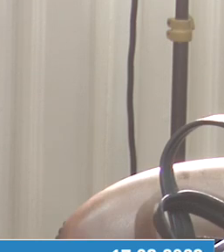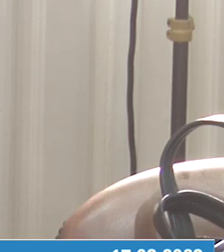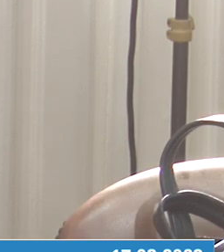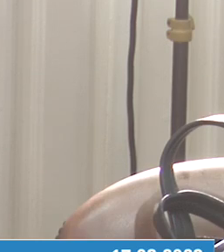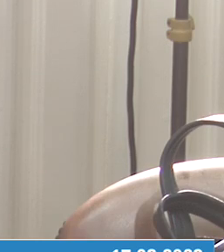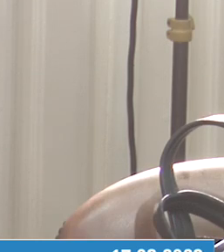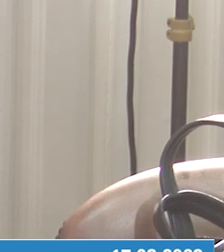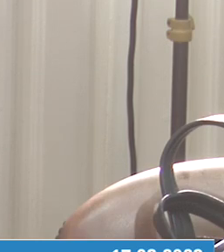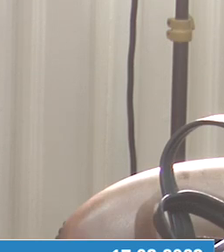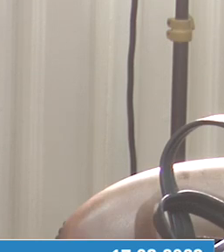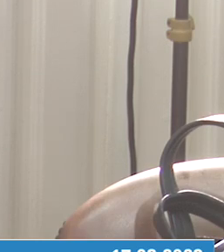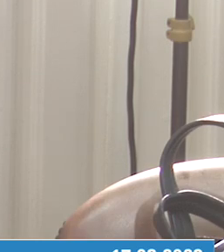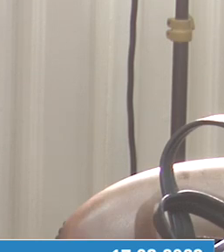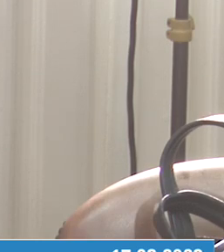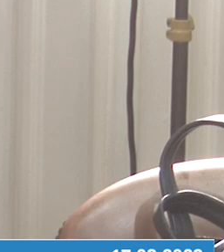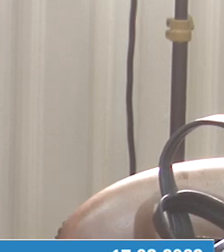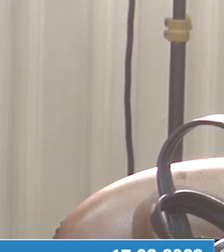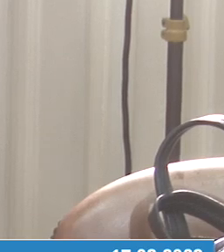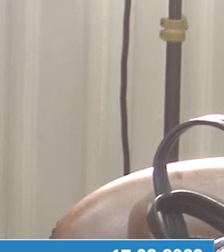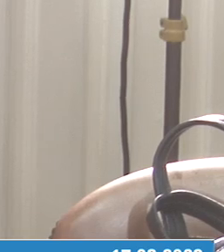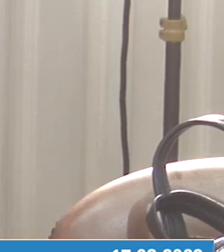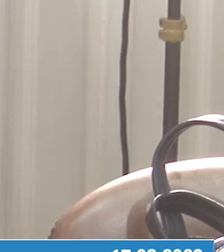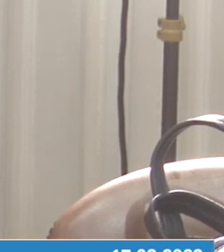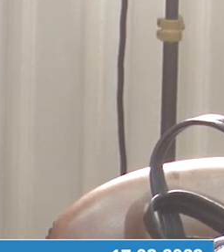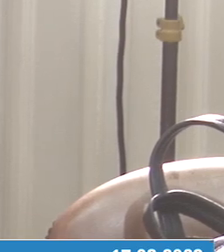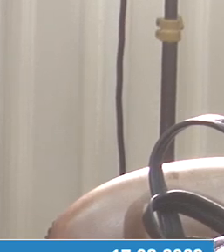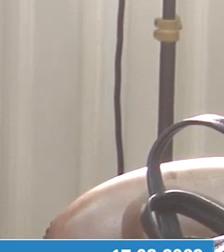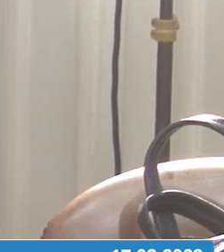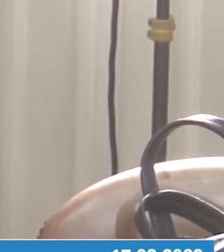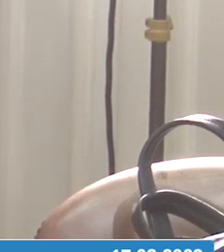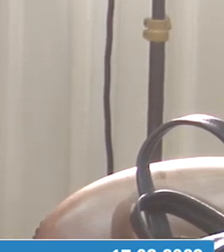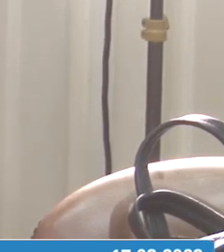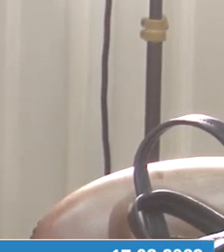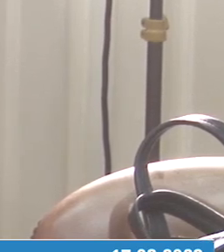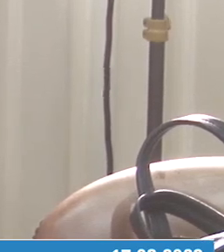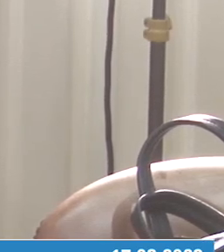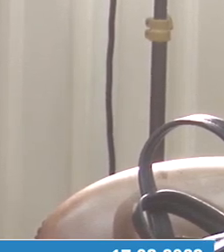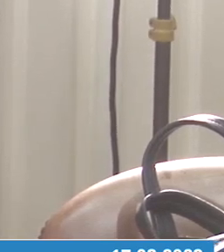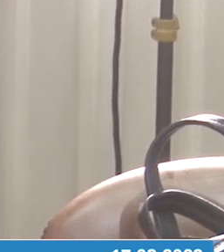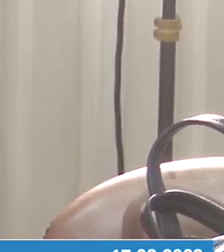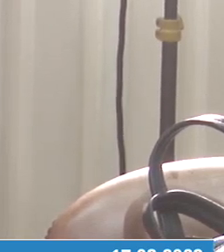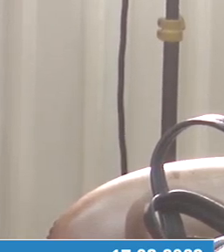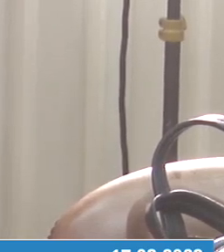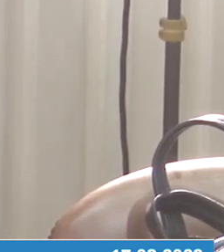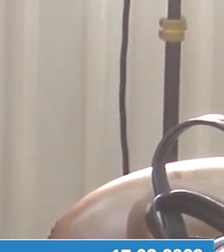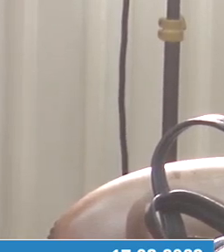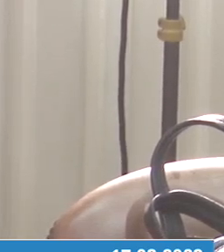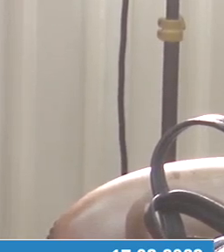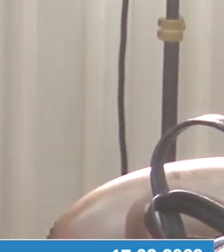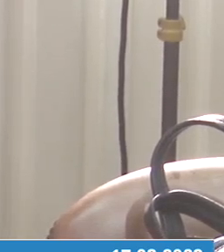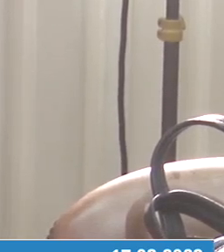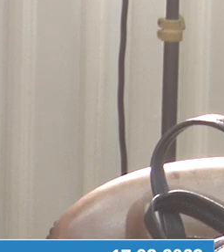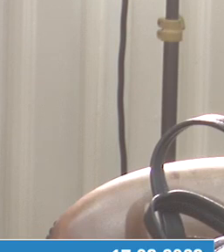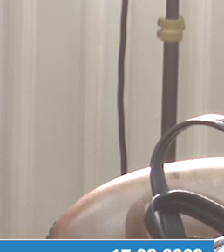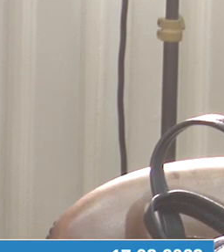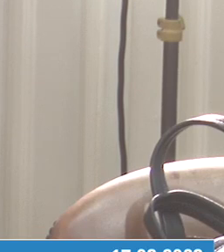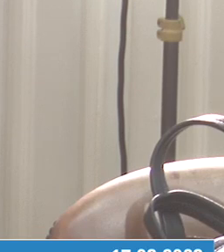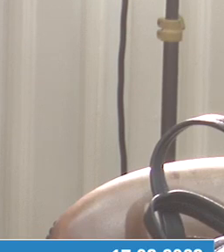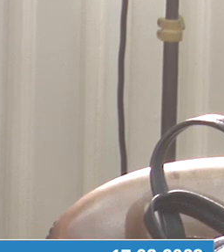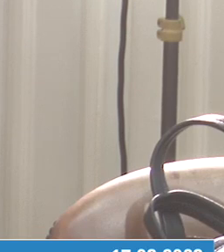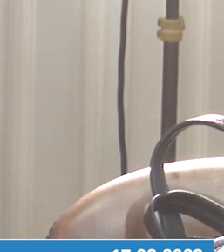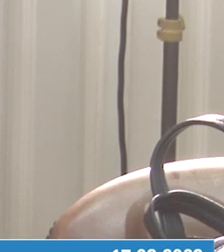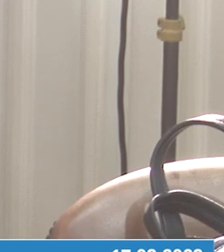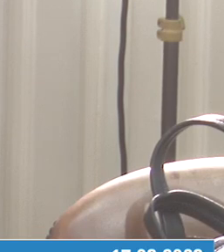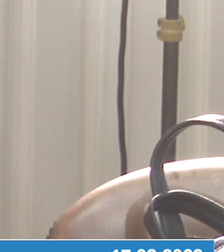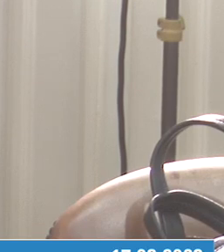también comparto con lo que dice la comisionada Magaly Fuenzalida, que es un agrado empezar el día